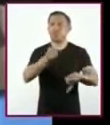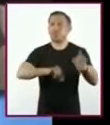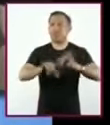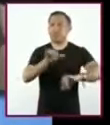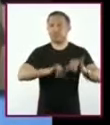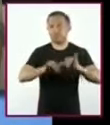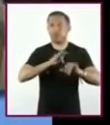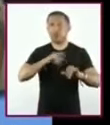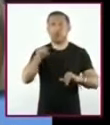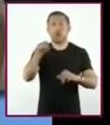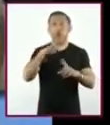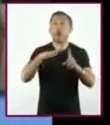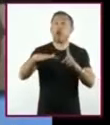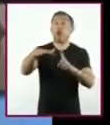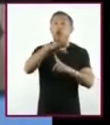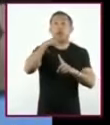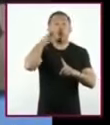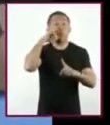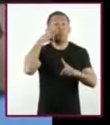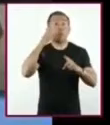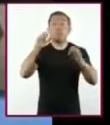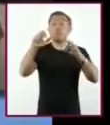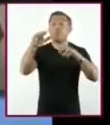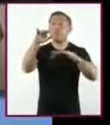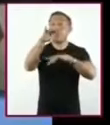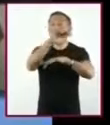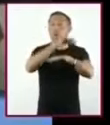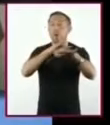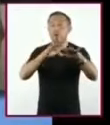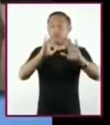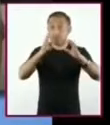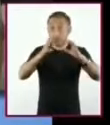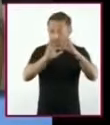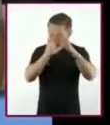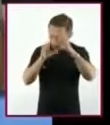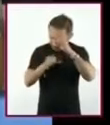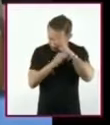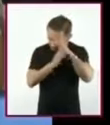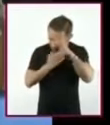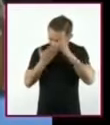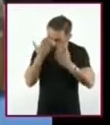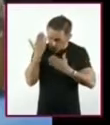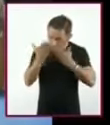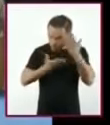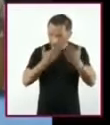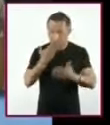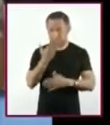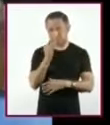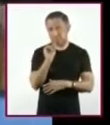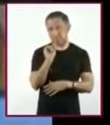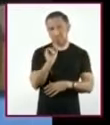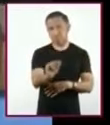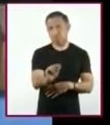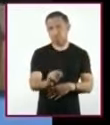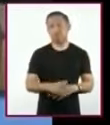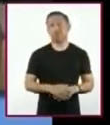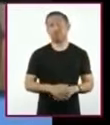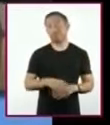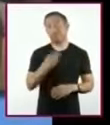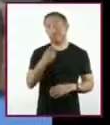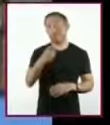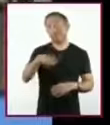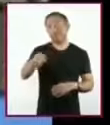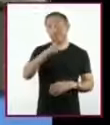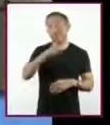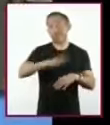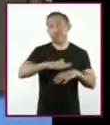medio ambiente. Pocas de ellas relativamente se han estudiado, pero son las que más contacto tenemos con